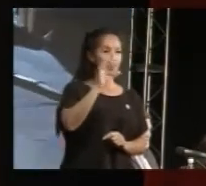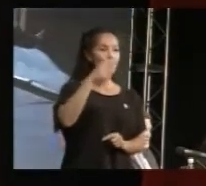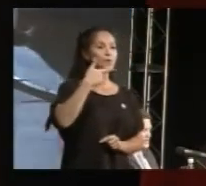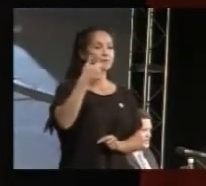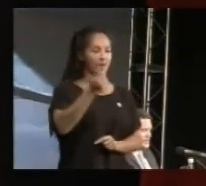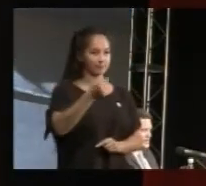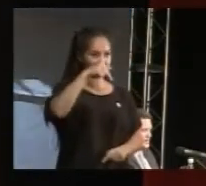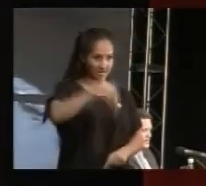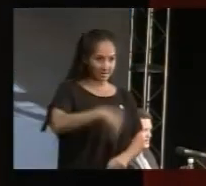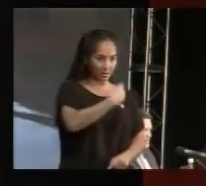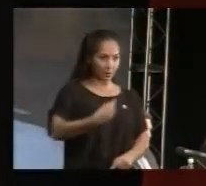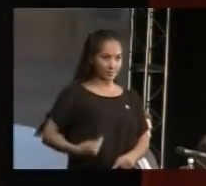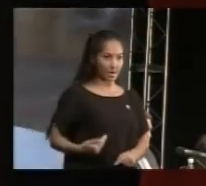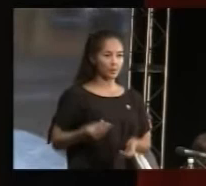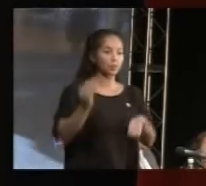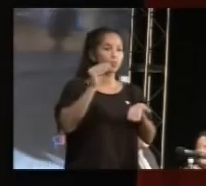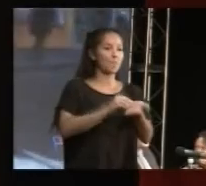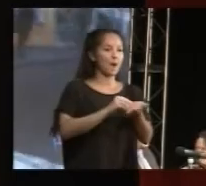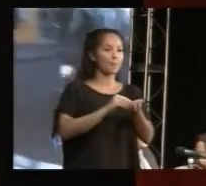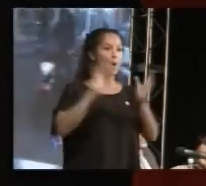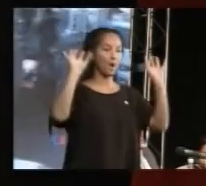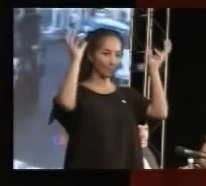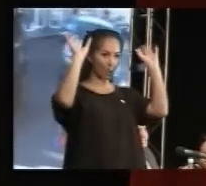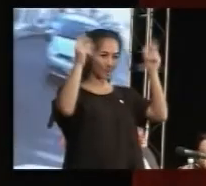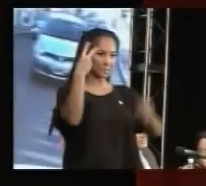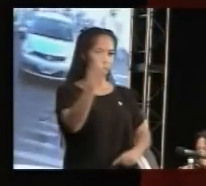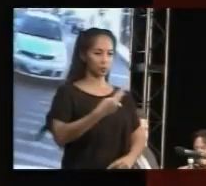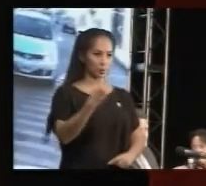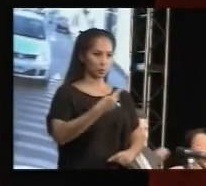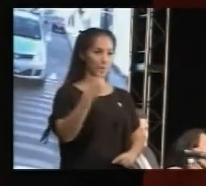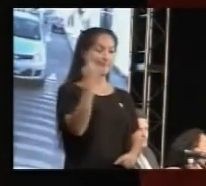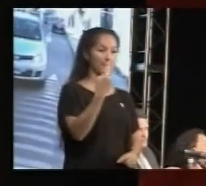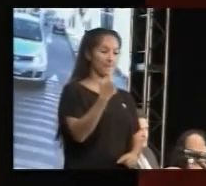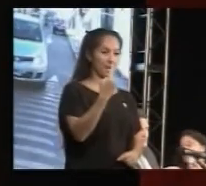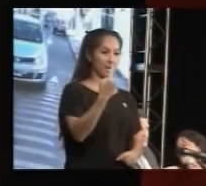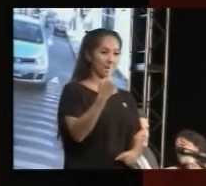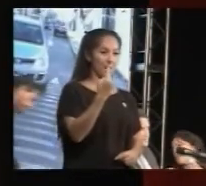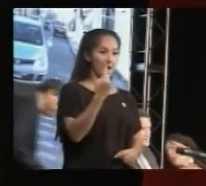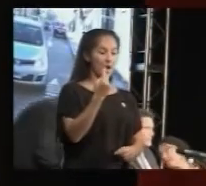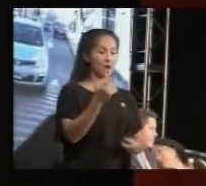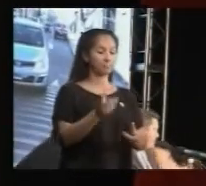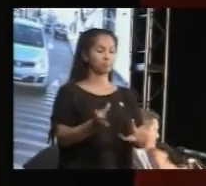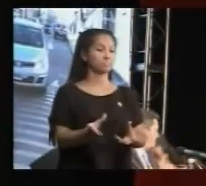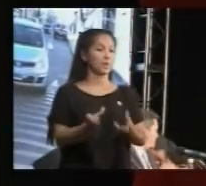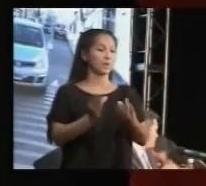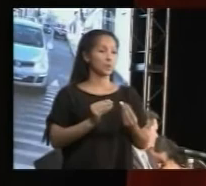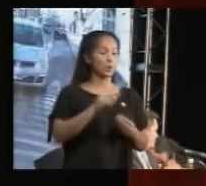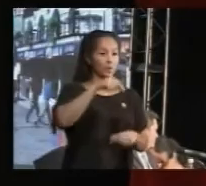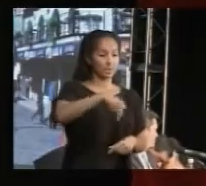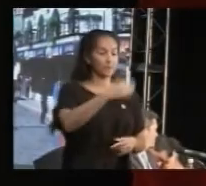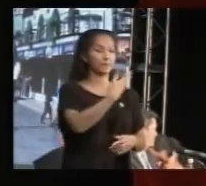nuestra gestión hemos sumado 2 ambulancias de medio complejidad, una de ellas a través de un convenio con el Ministerio de Salud de la